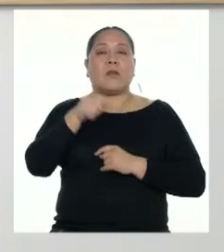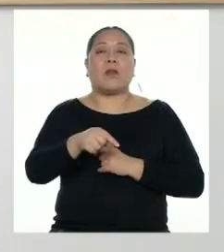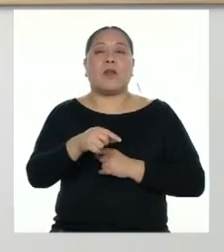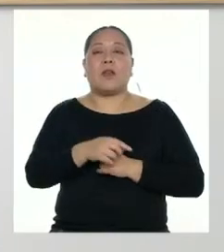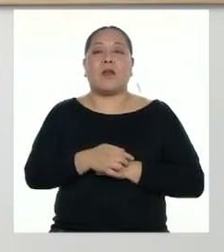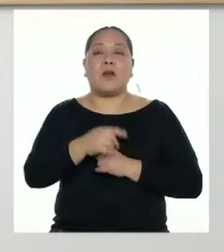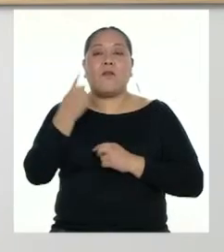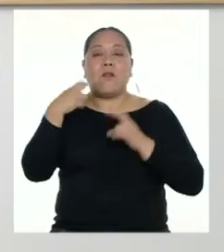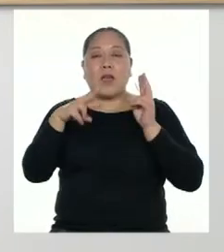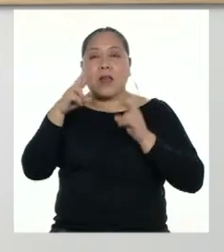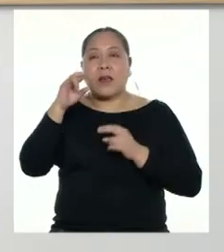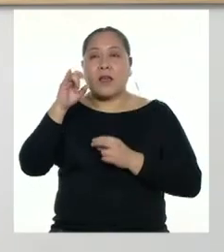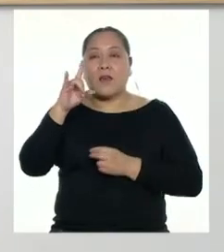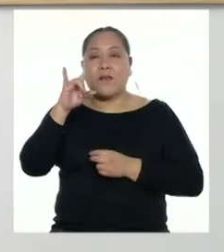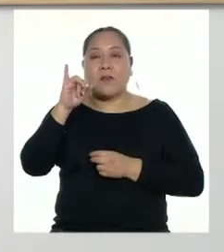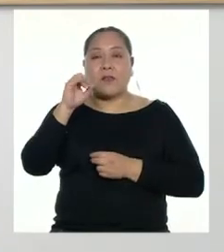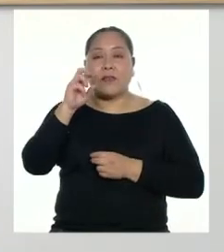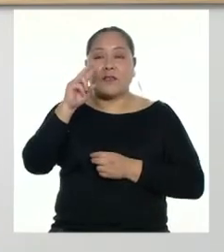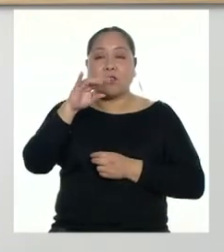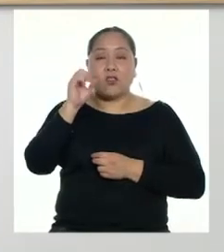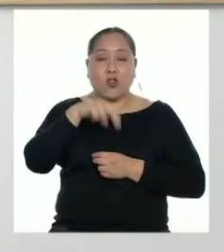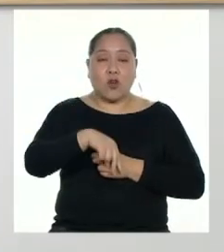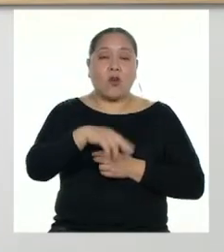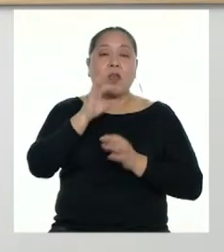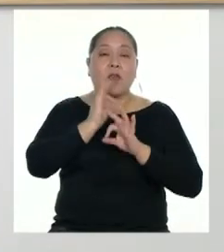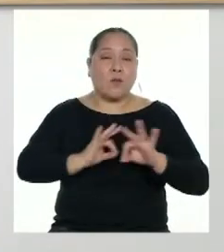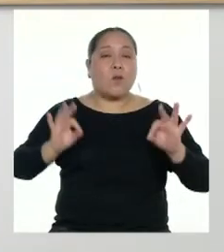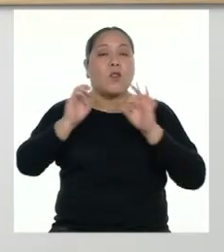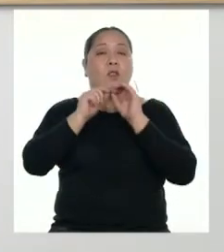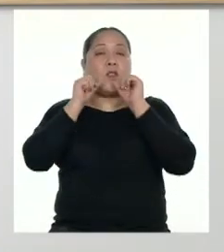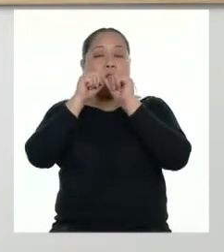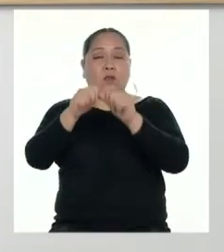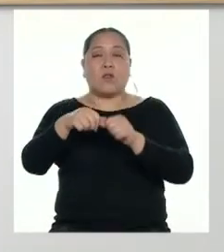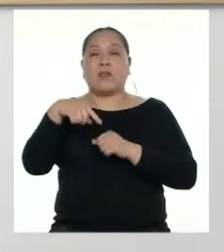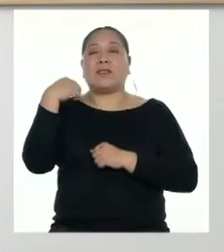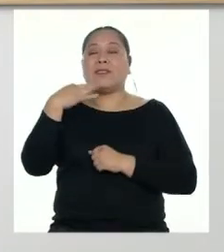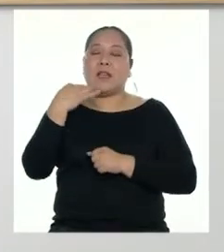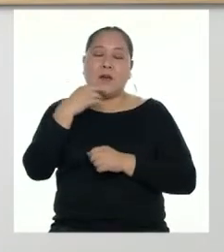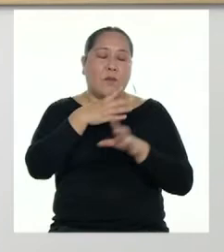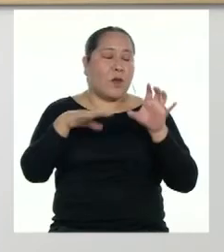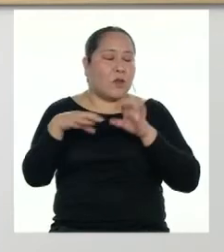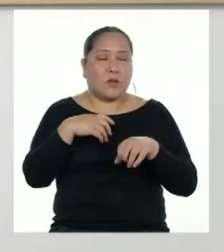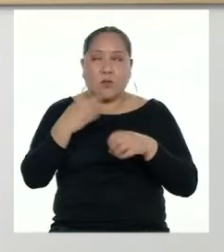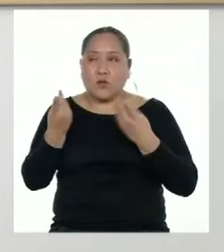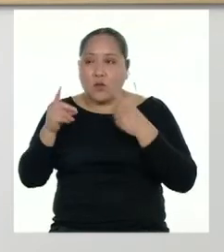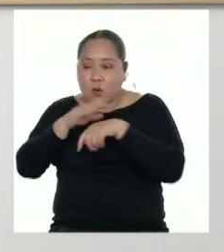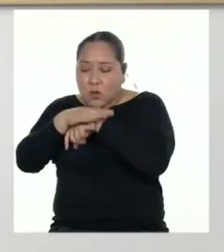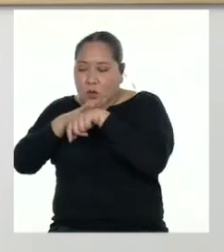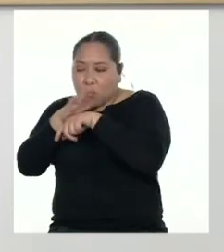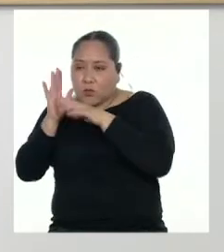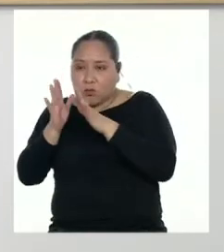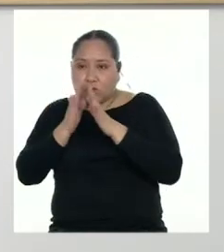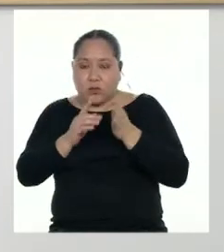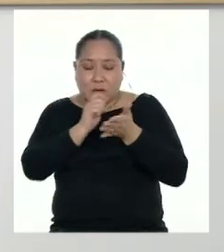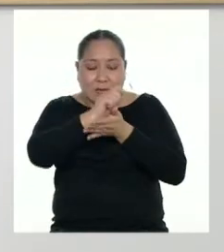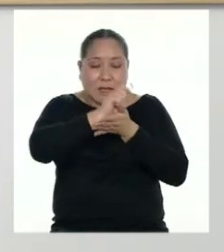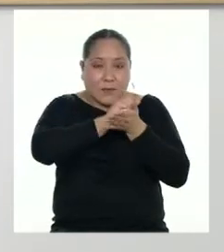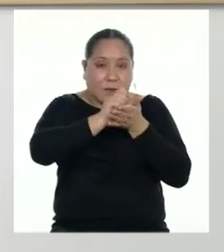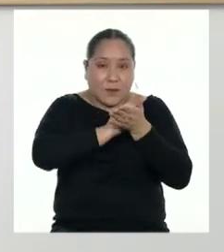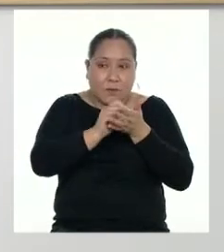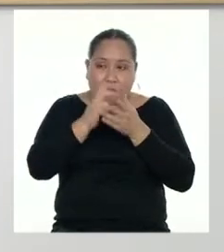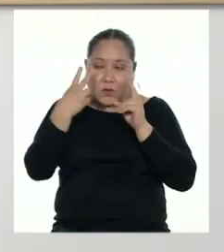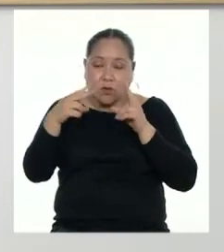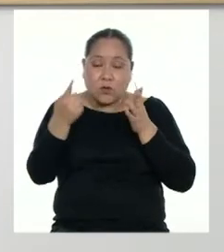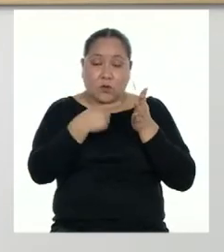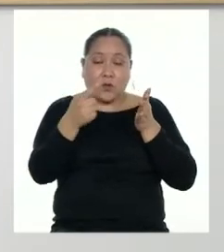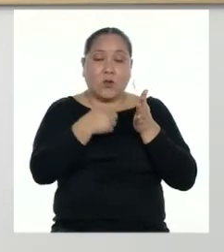una etapa muy importante y es permanente. La hacemos desde que estamos planificando, en la textualización